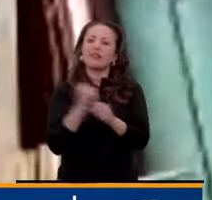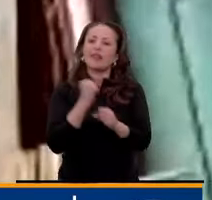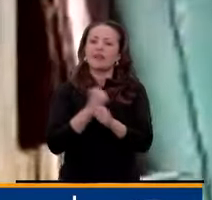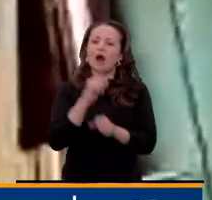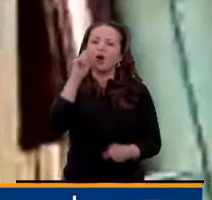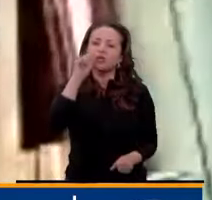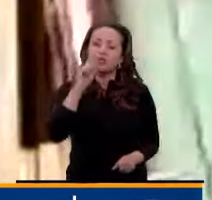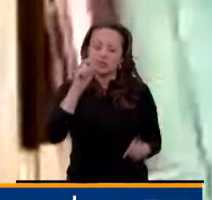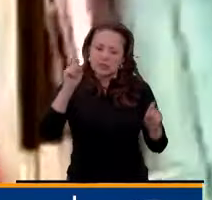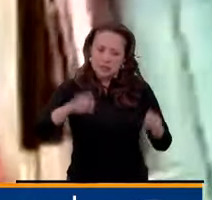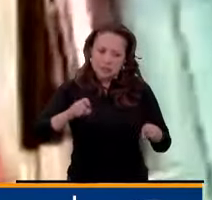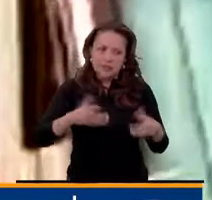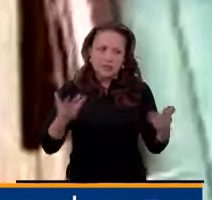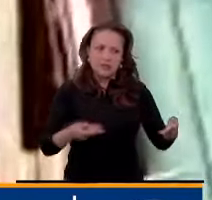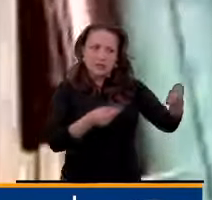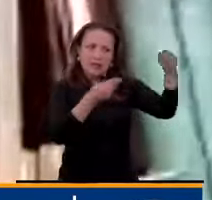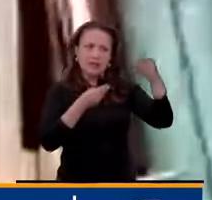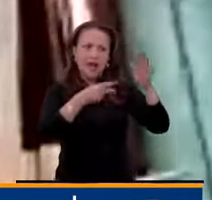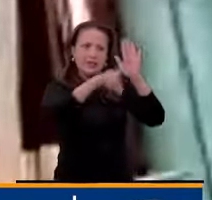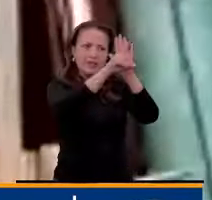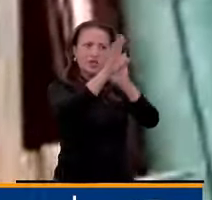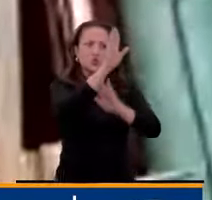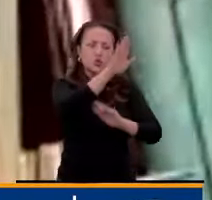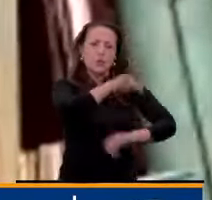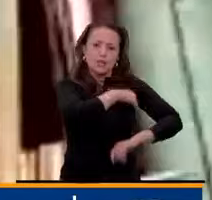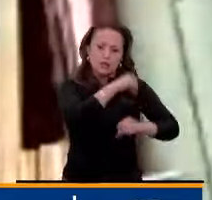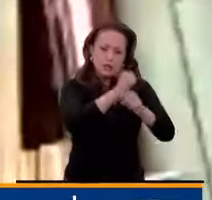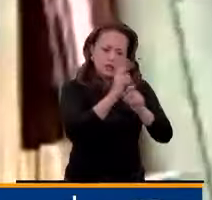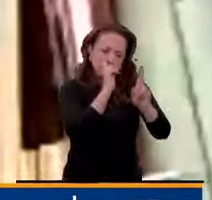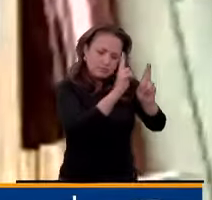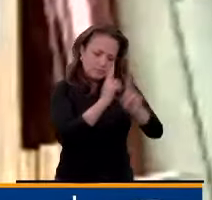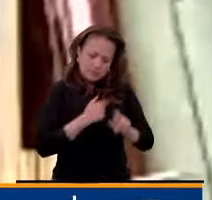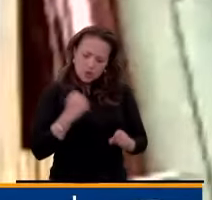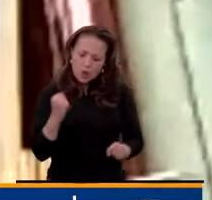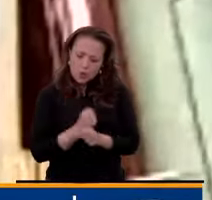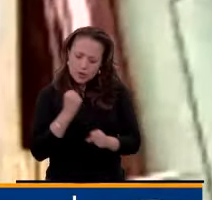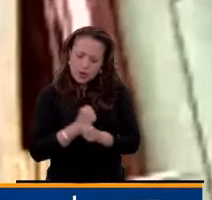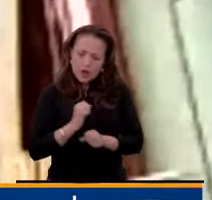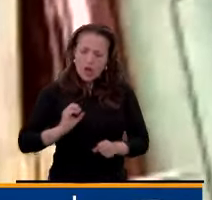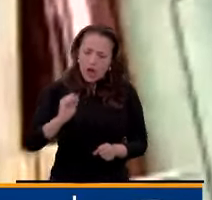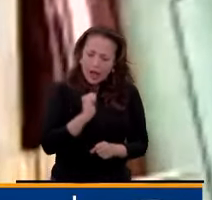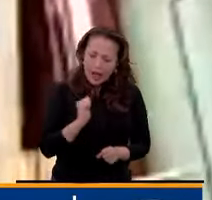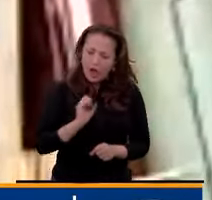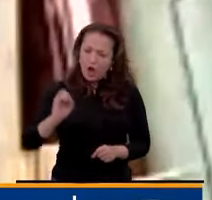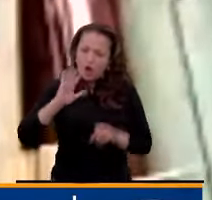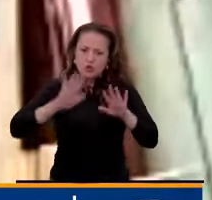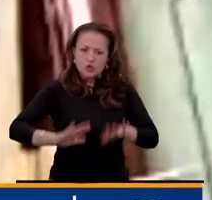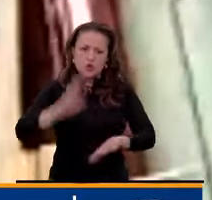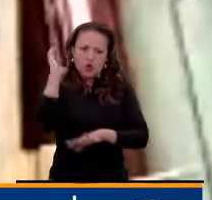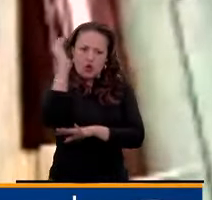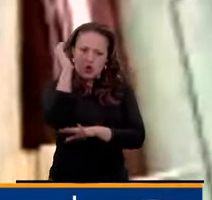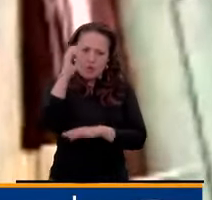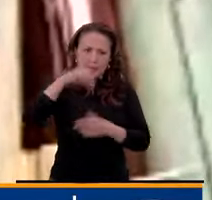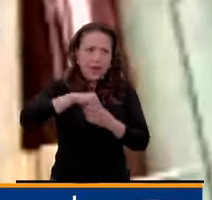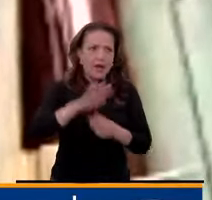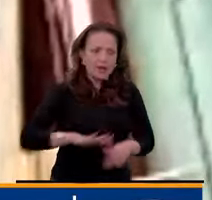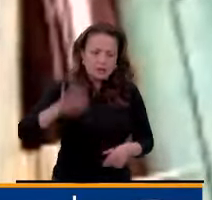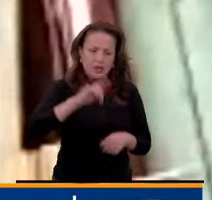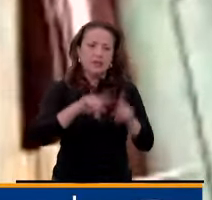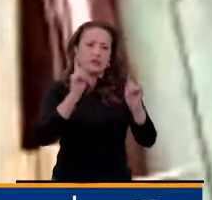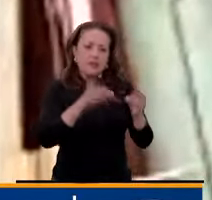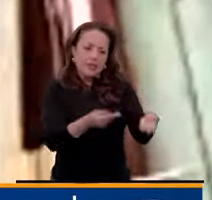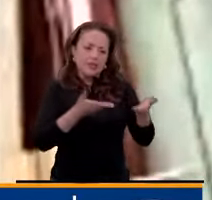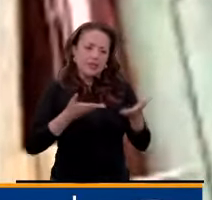del Ministerio de Trabajo, necesitamos que se nos reconozcan como trabajadores y trabajadoras de ese país y que además que nos den